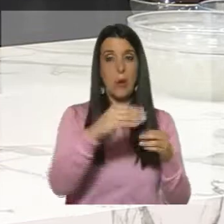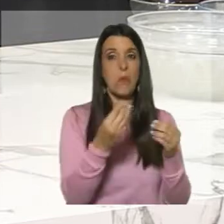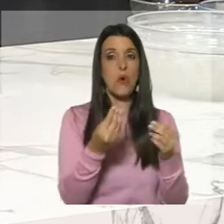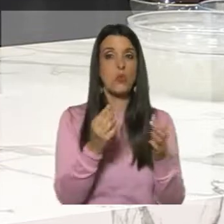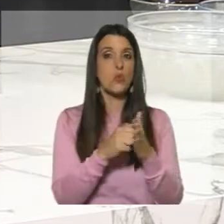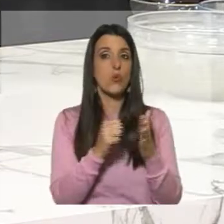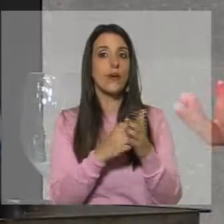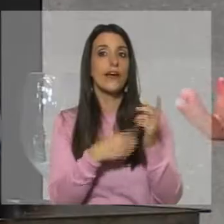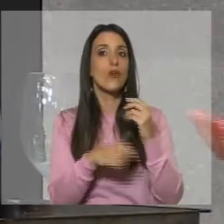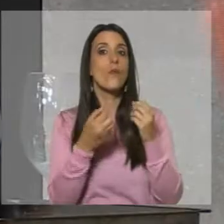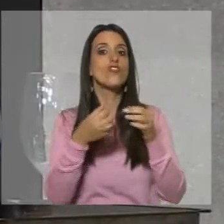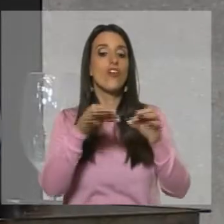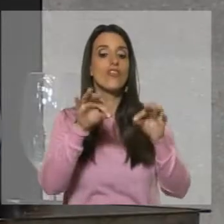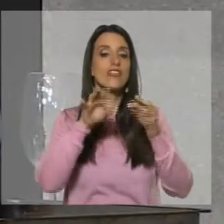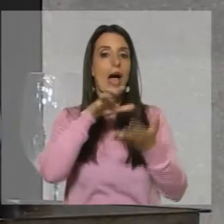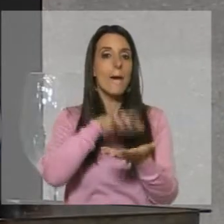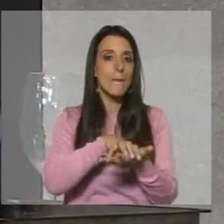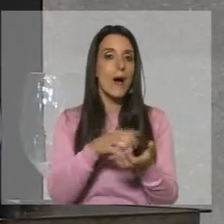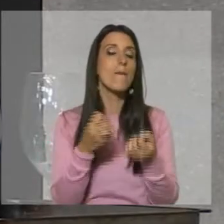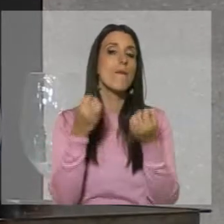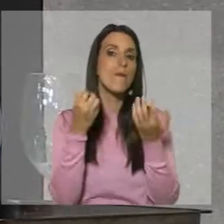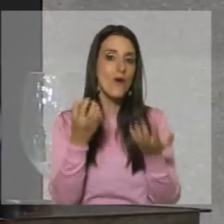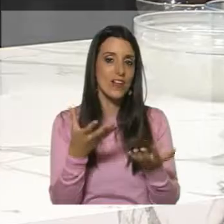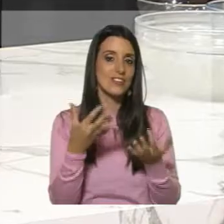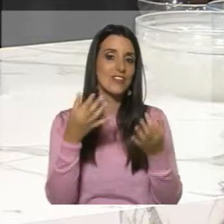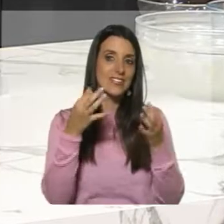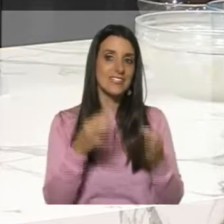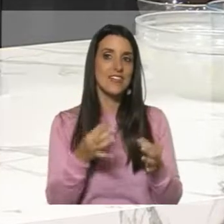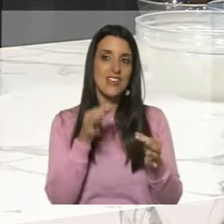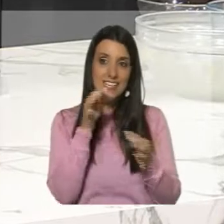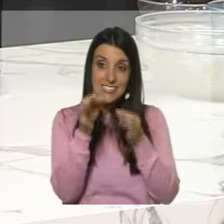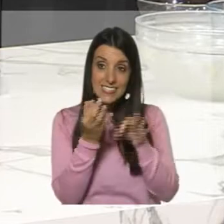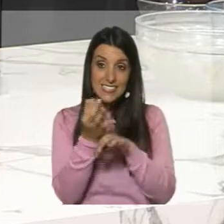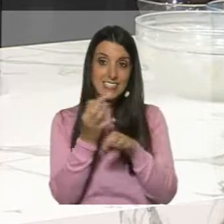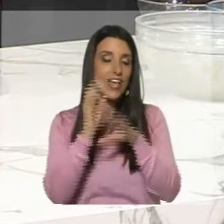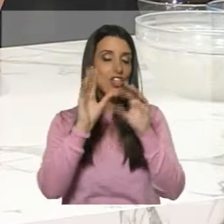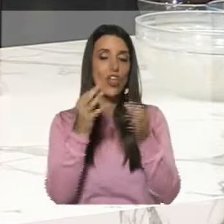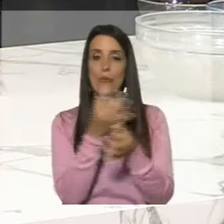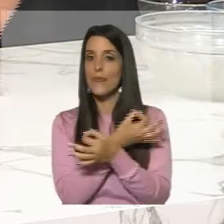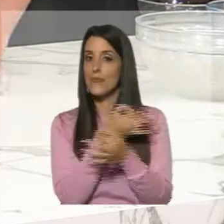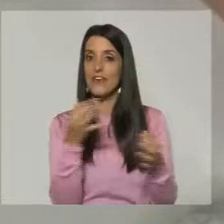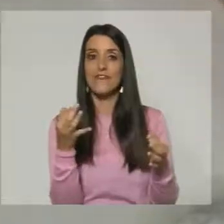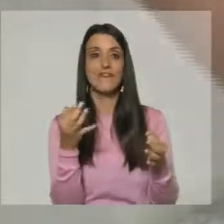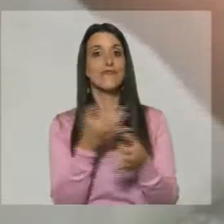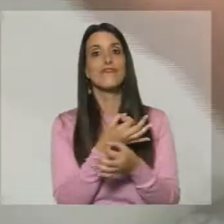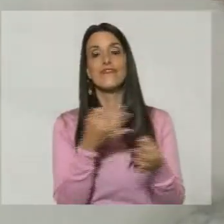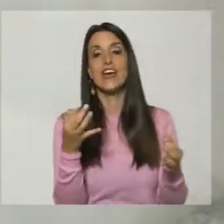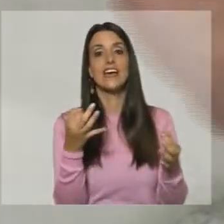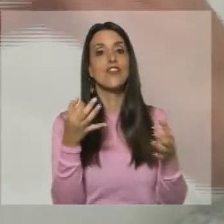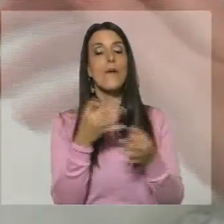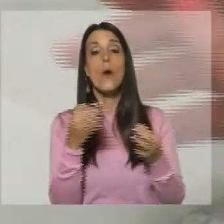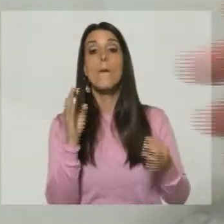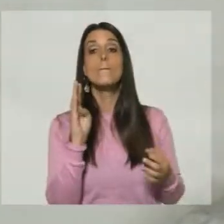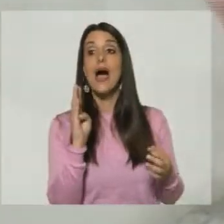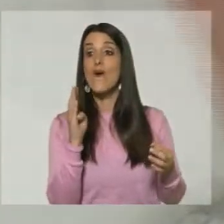masivos. No. ¿Está? Que no suceda, así que no acá, suceda. Como siempre eso. Decimos, te damos todos los piquecitos, todos los tips para que te quede así. Perfecto.